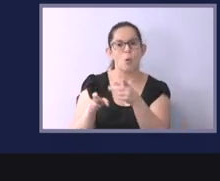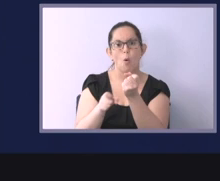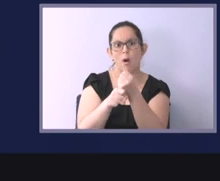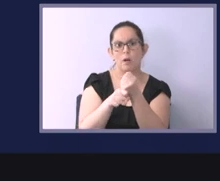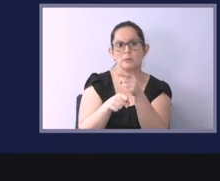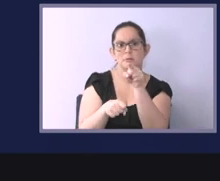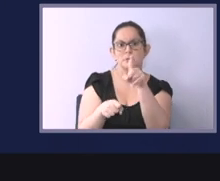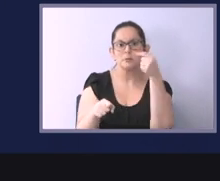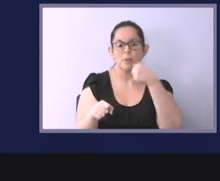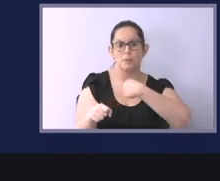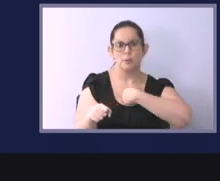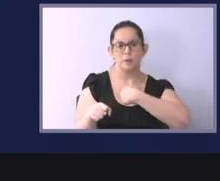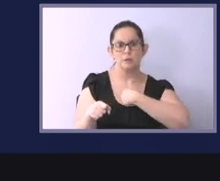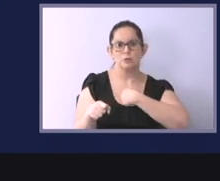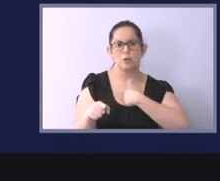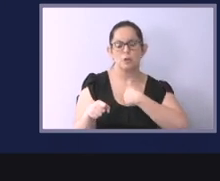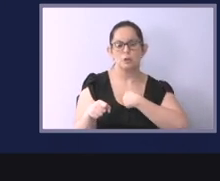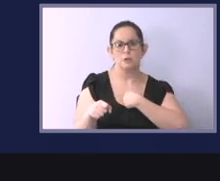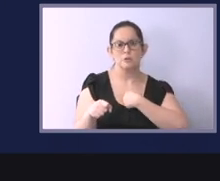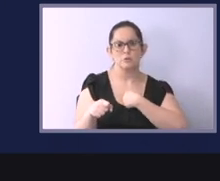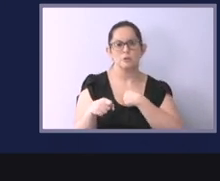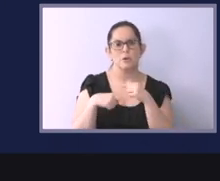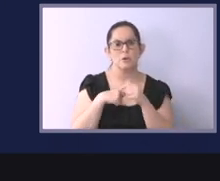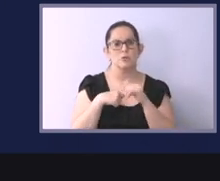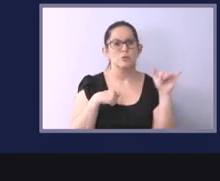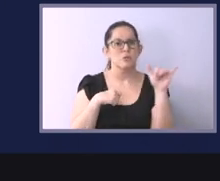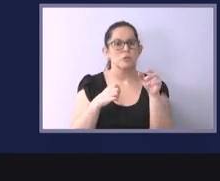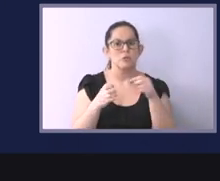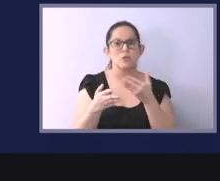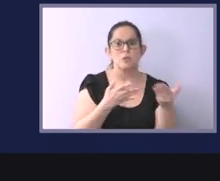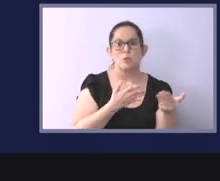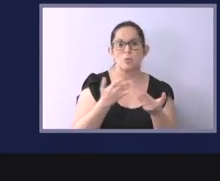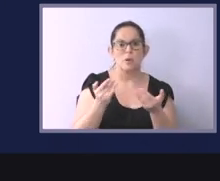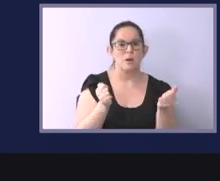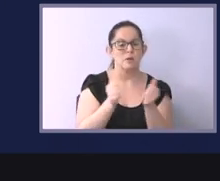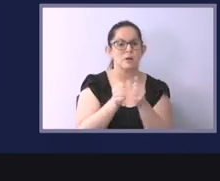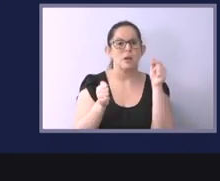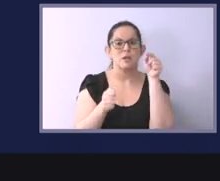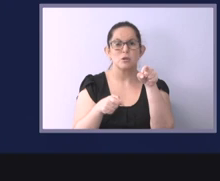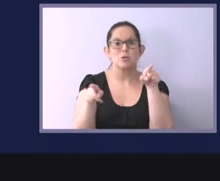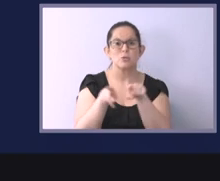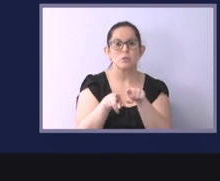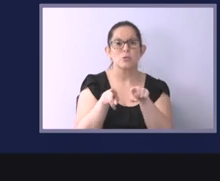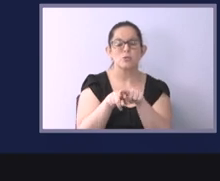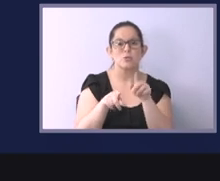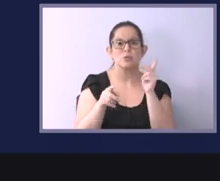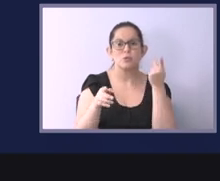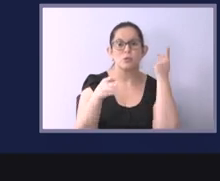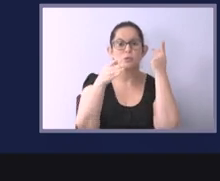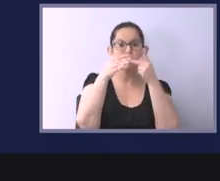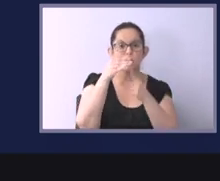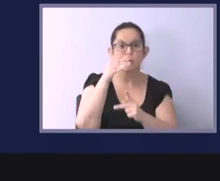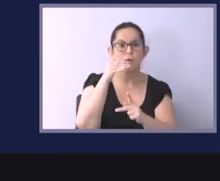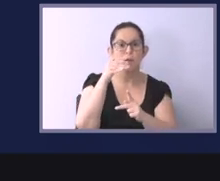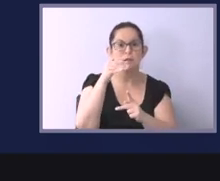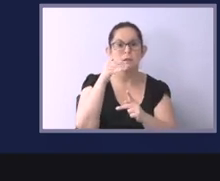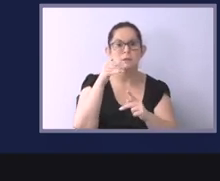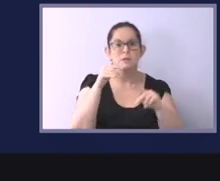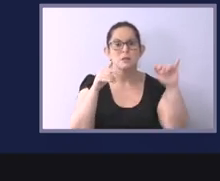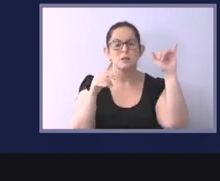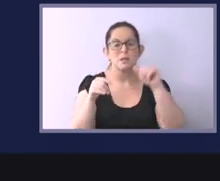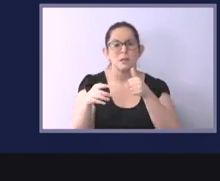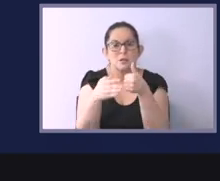hagas, porque yo soy consiervo tuyo, de tus hermanos los profetas y de los